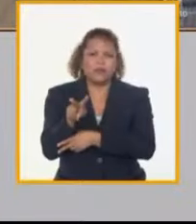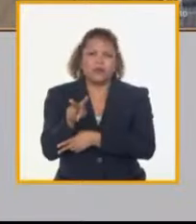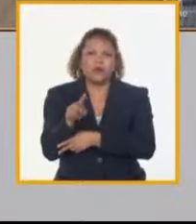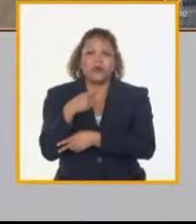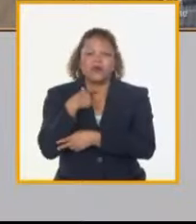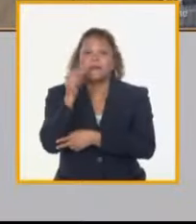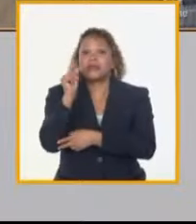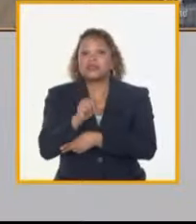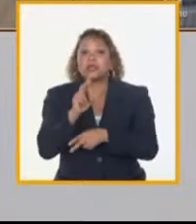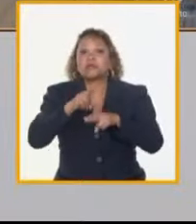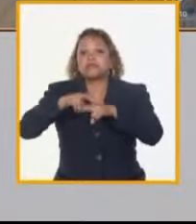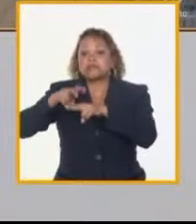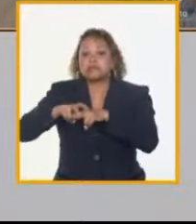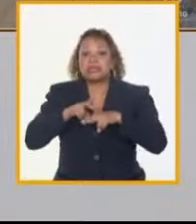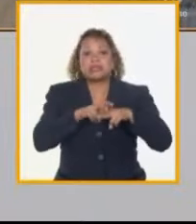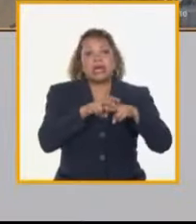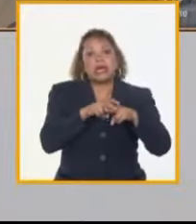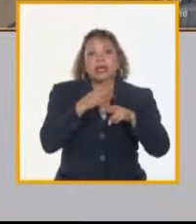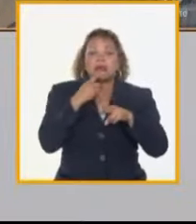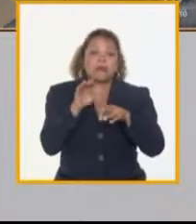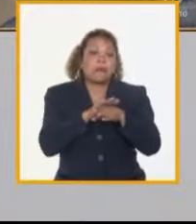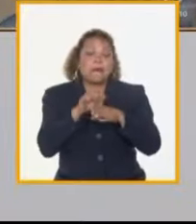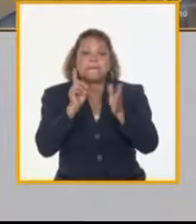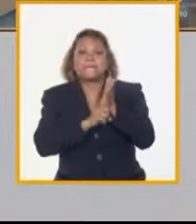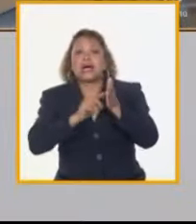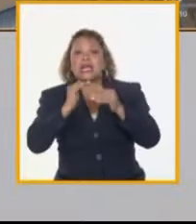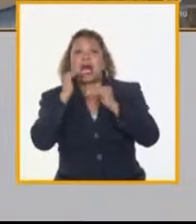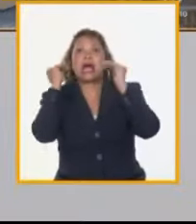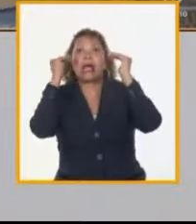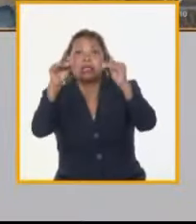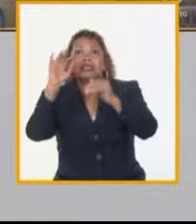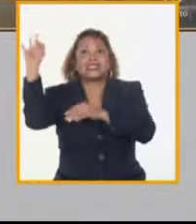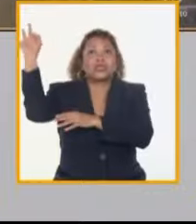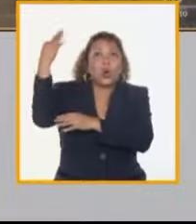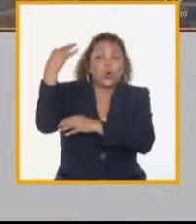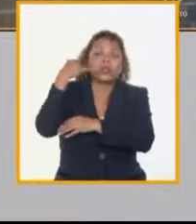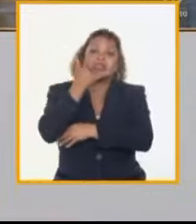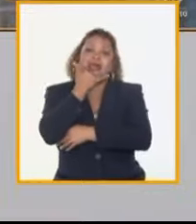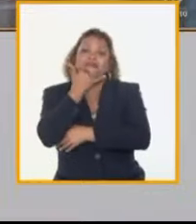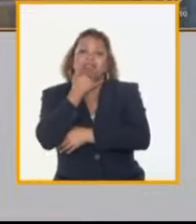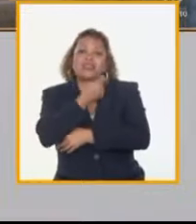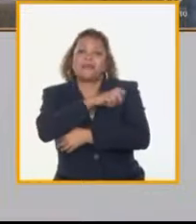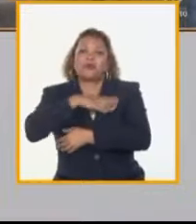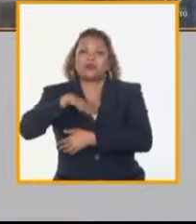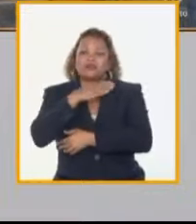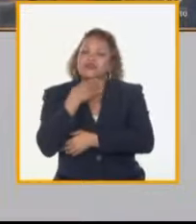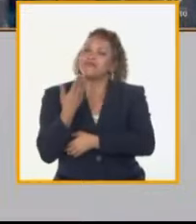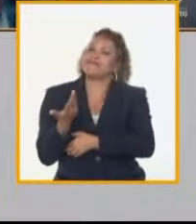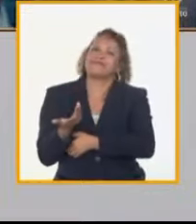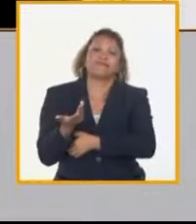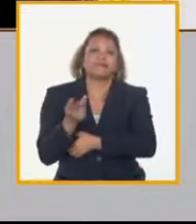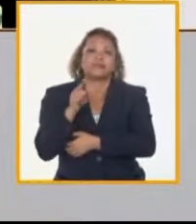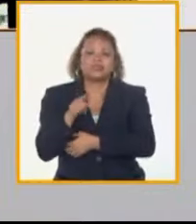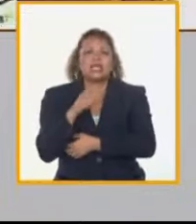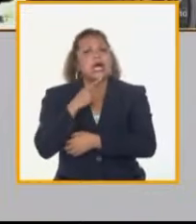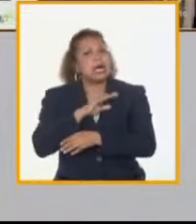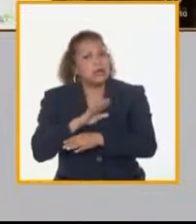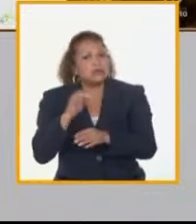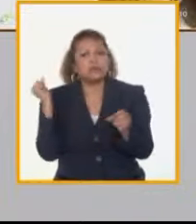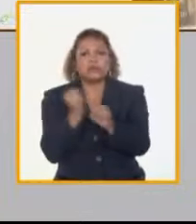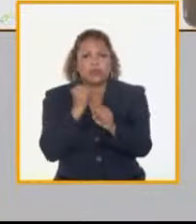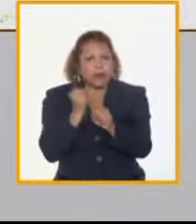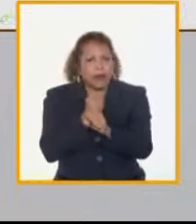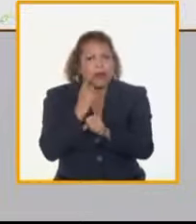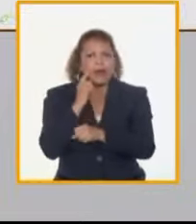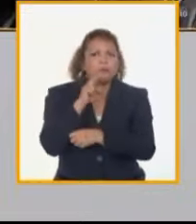veíamos personas sentadas donde no hay una caseta, no hay una parada, el techo, el sol. Entonces ya hicimos un trabajo de eso. Hicimos un trabajo de todas